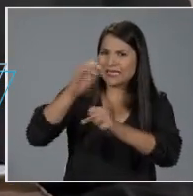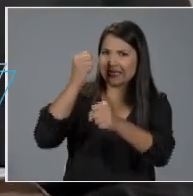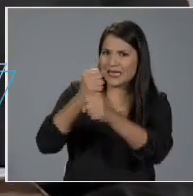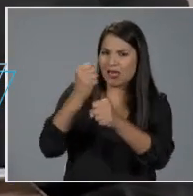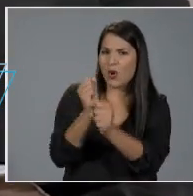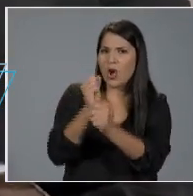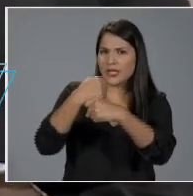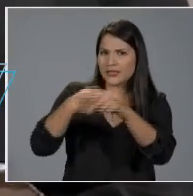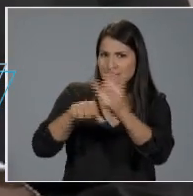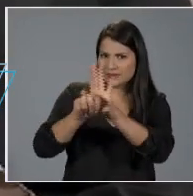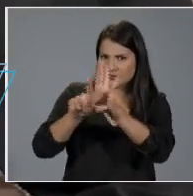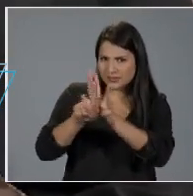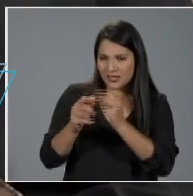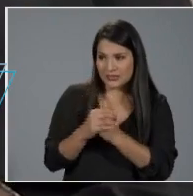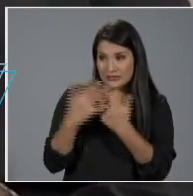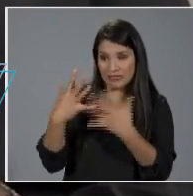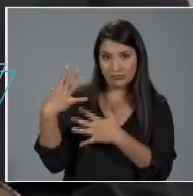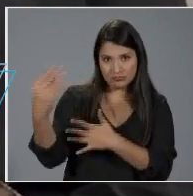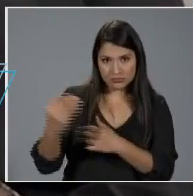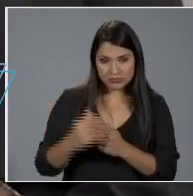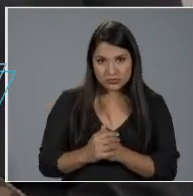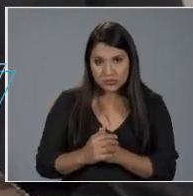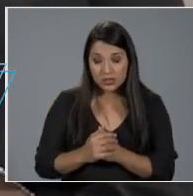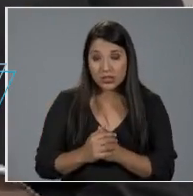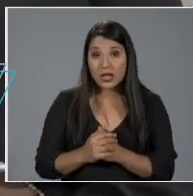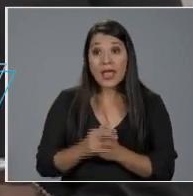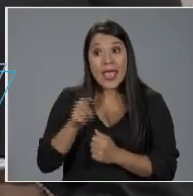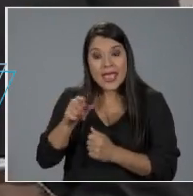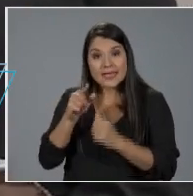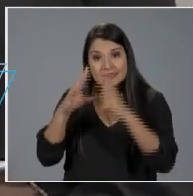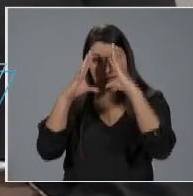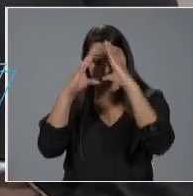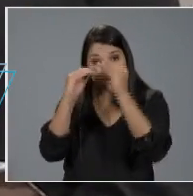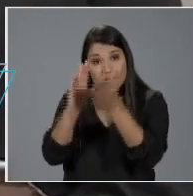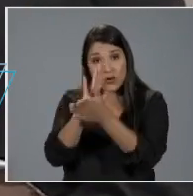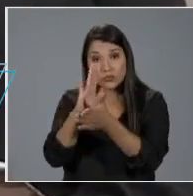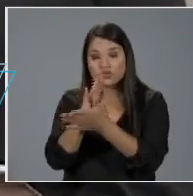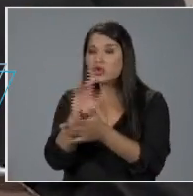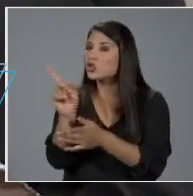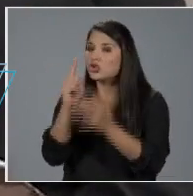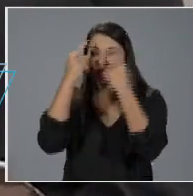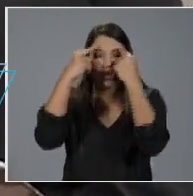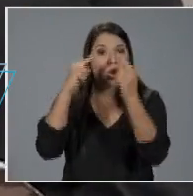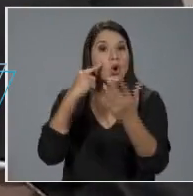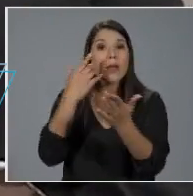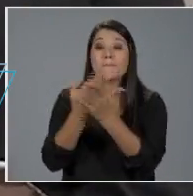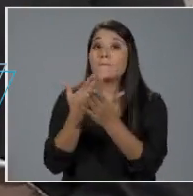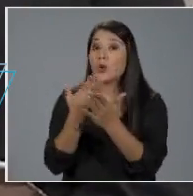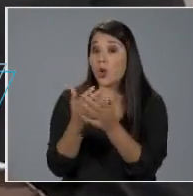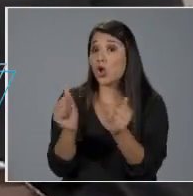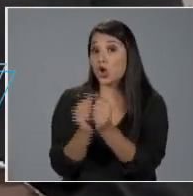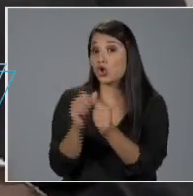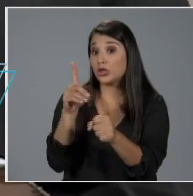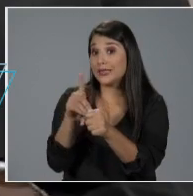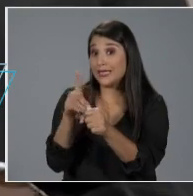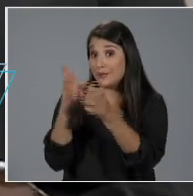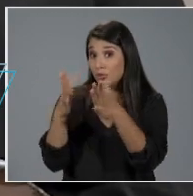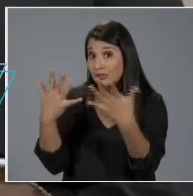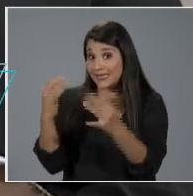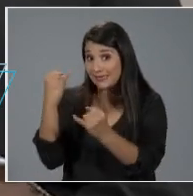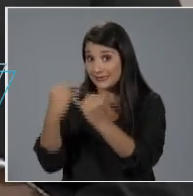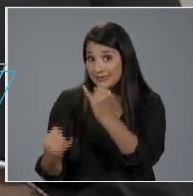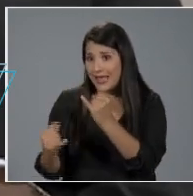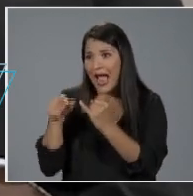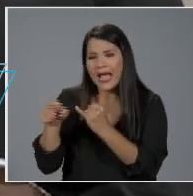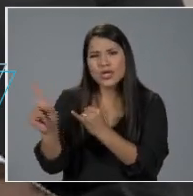Legislativa de los salientes, ¿verdad? Que a pesar de todo, en ese informe que no se logra aprobar con los diputados salientes, en ese informe no